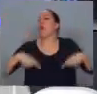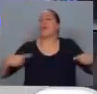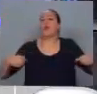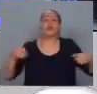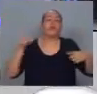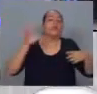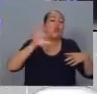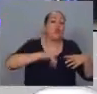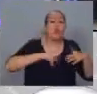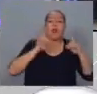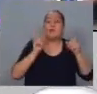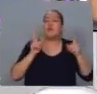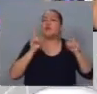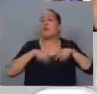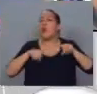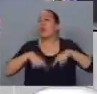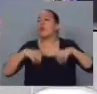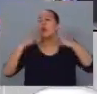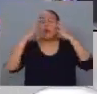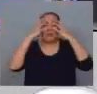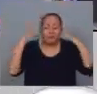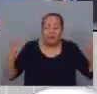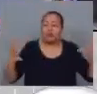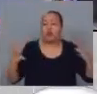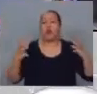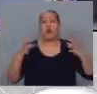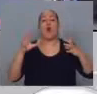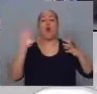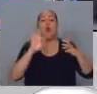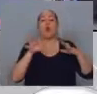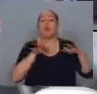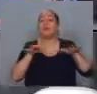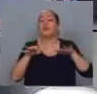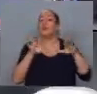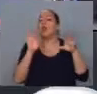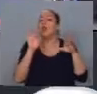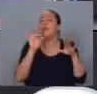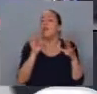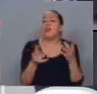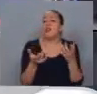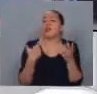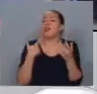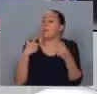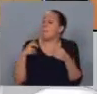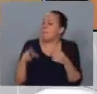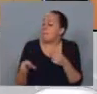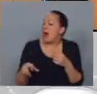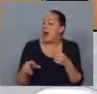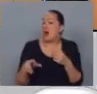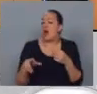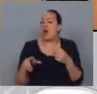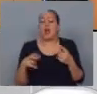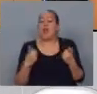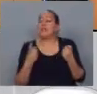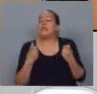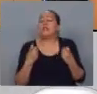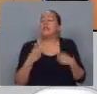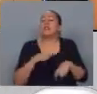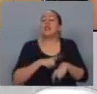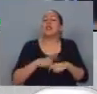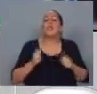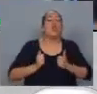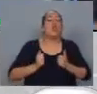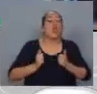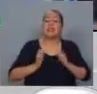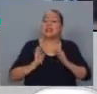alguna situación d complicada de incomodidad con la pareja entonces se toma un tiempo pero creo